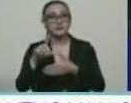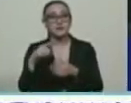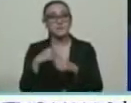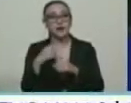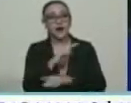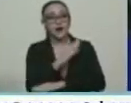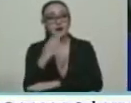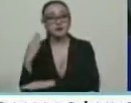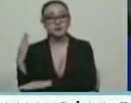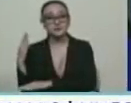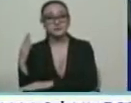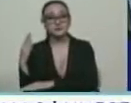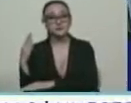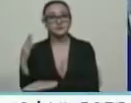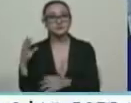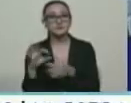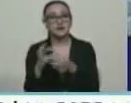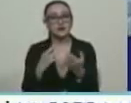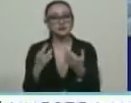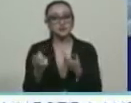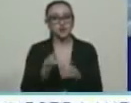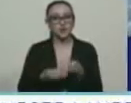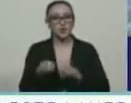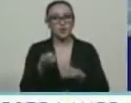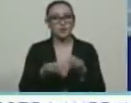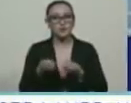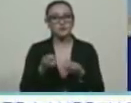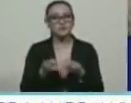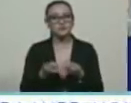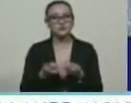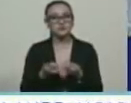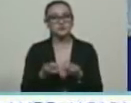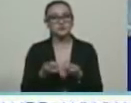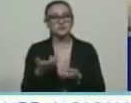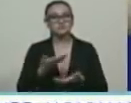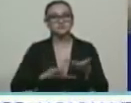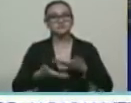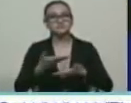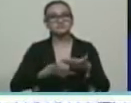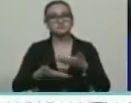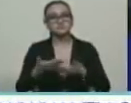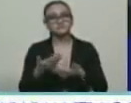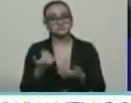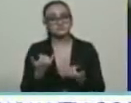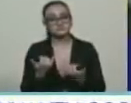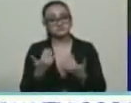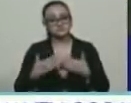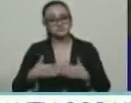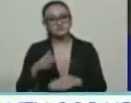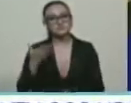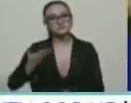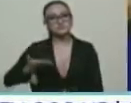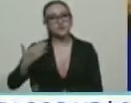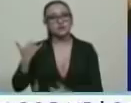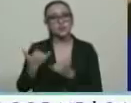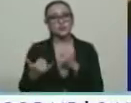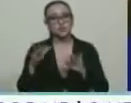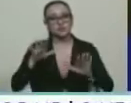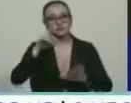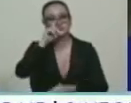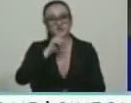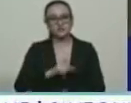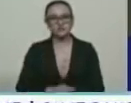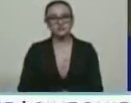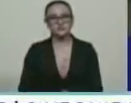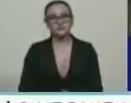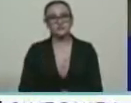Caribe, en nuestras relaciones económicas y comerciales hemos dado un paso muy importante en los últimos 10 años. En el